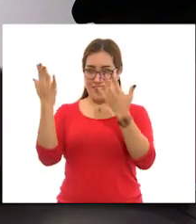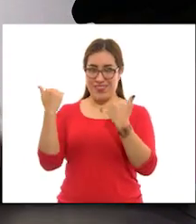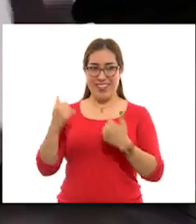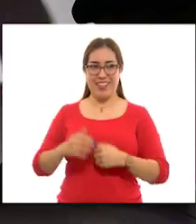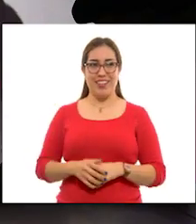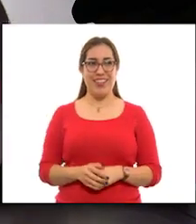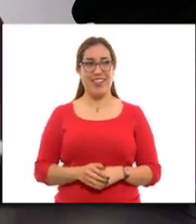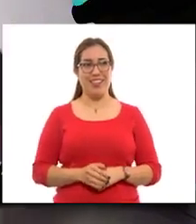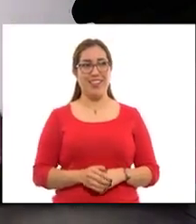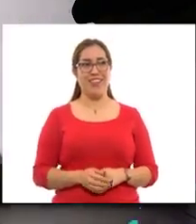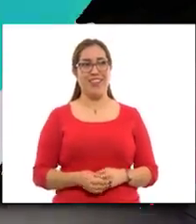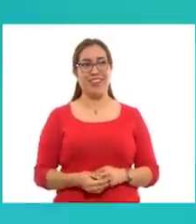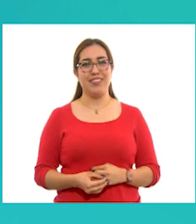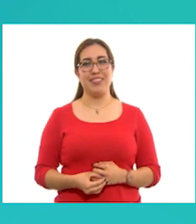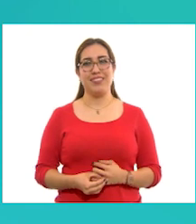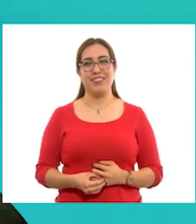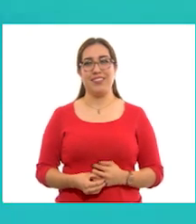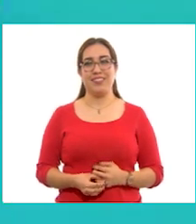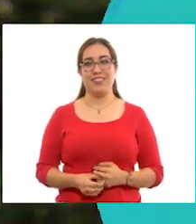Listo!